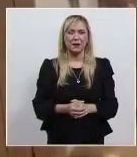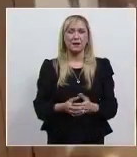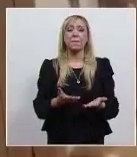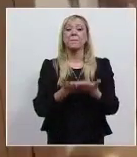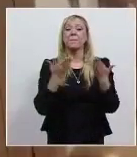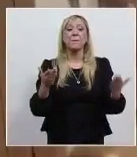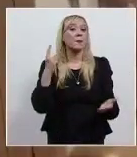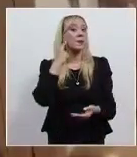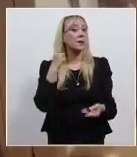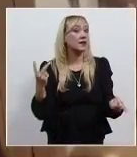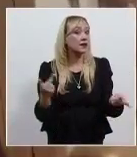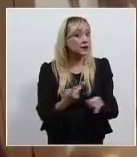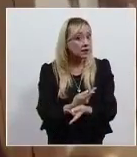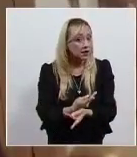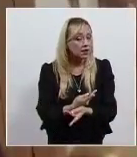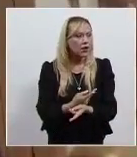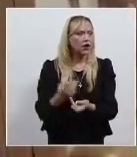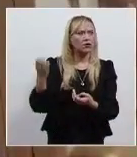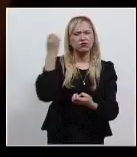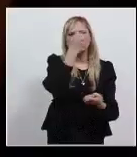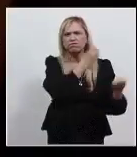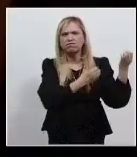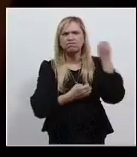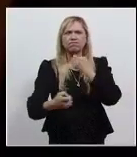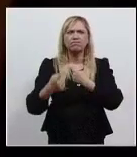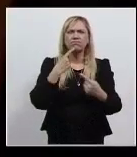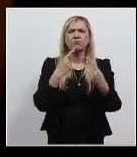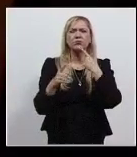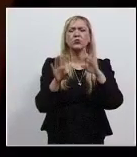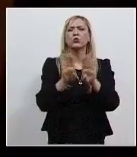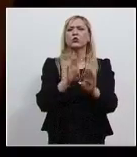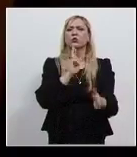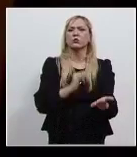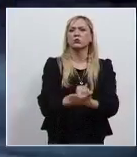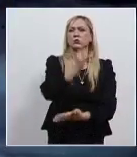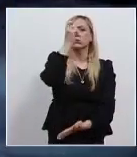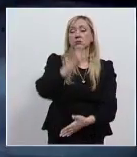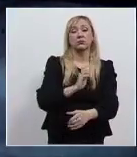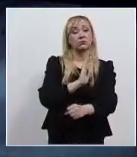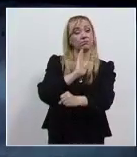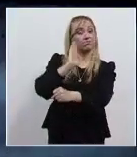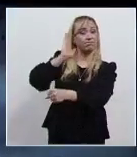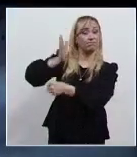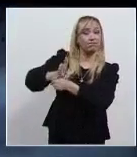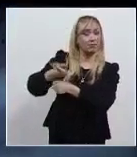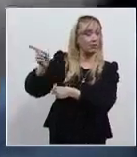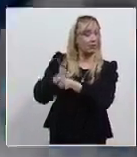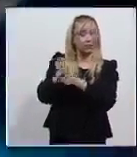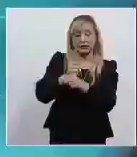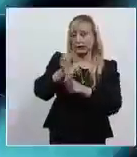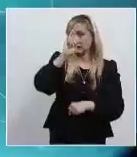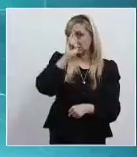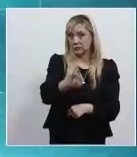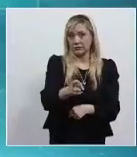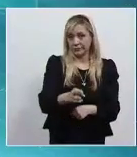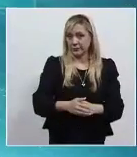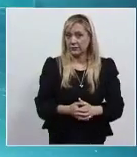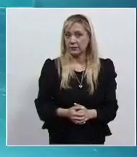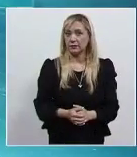Al regresar, analizan alcances de resoluciones de la Corte para sancionar la tortura.